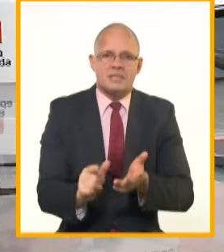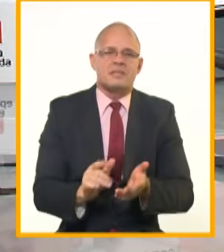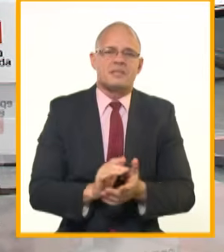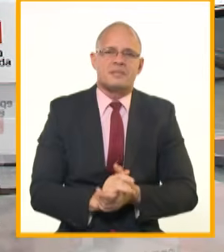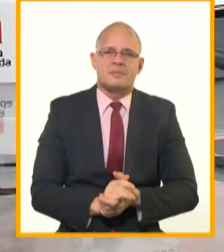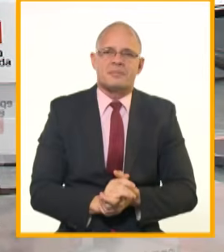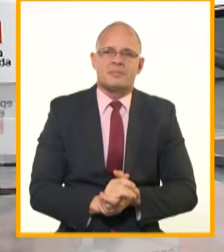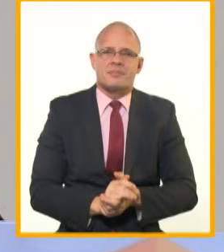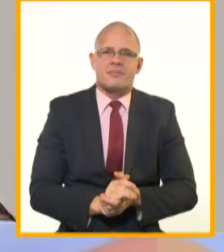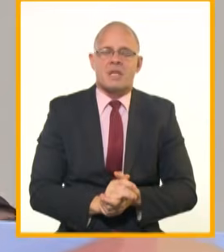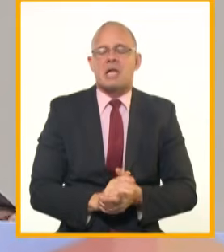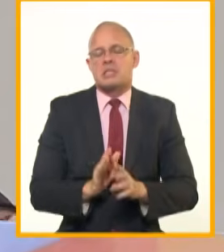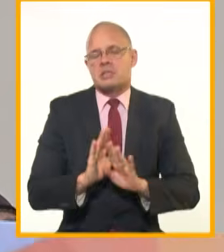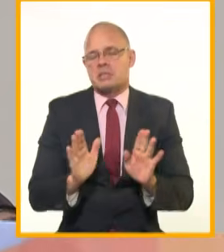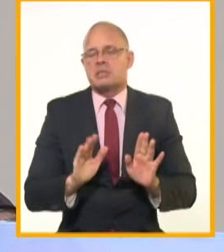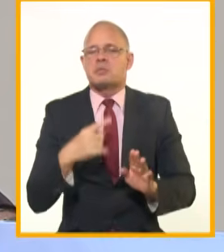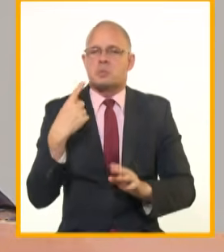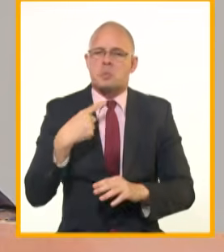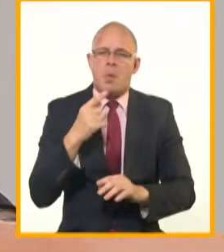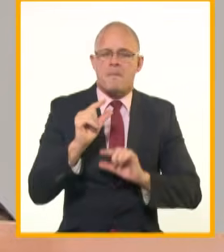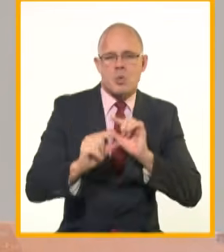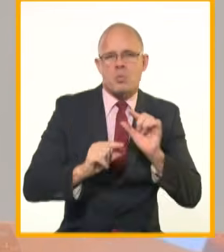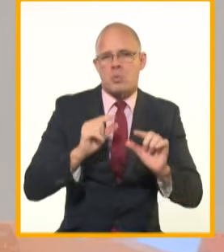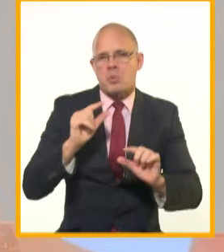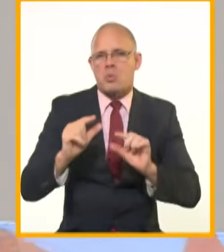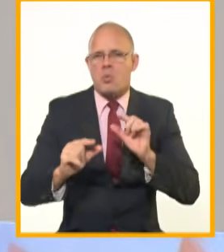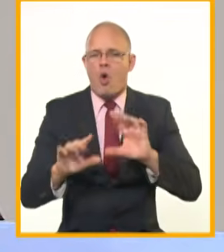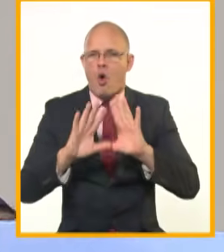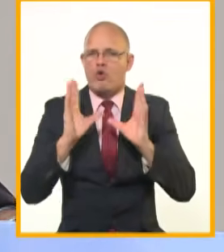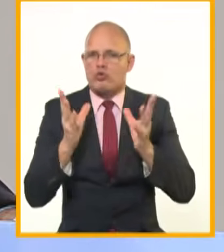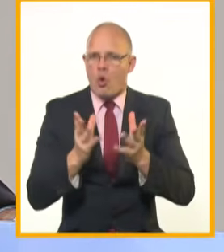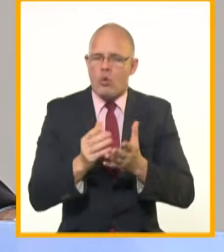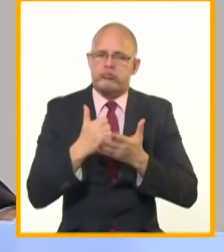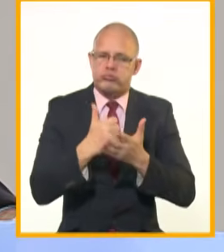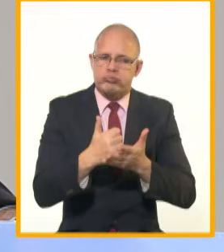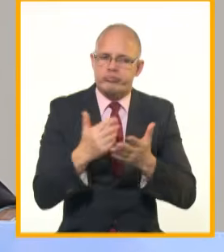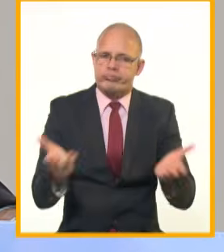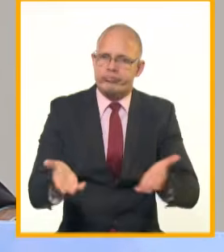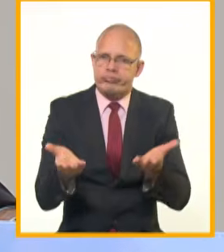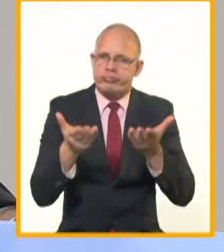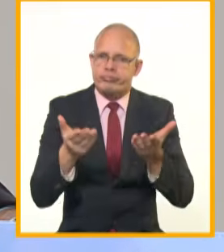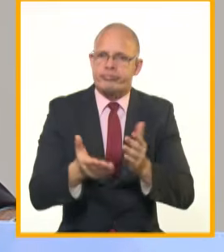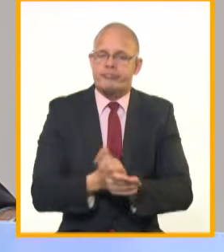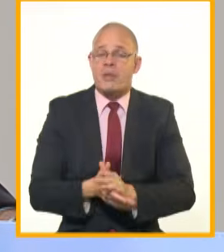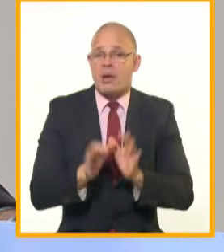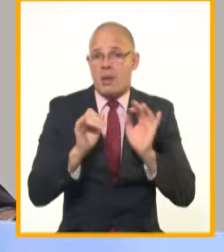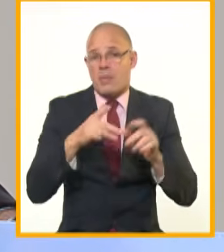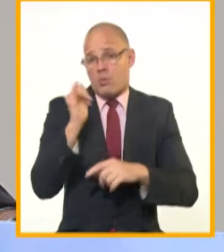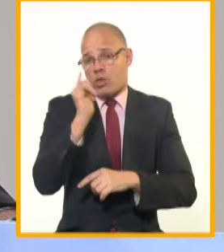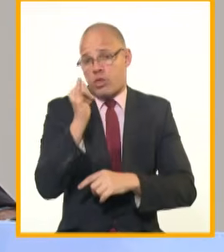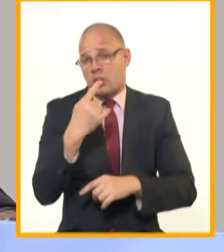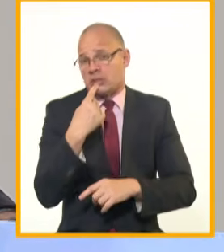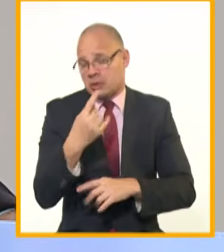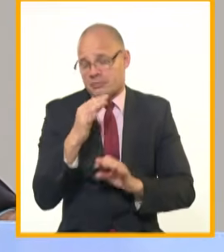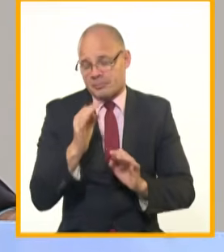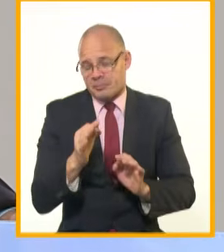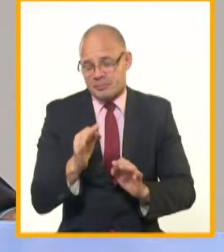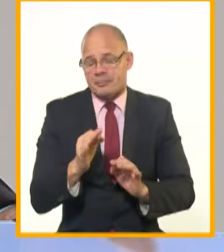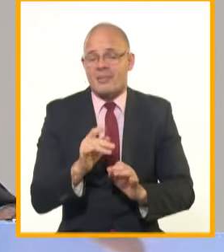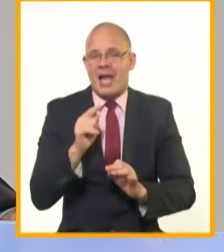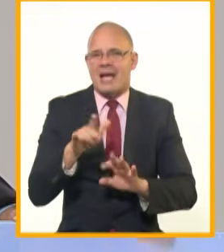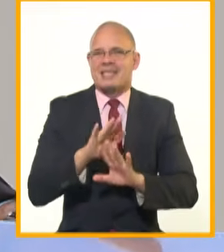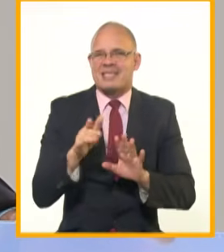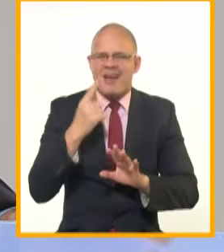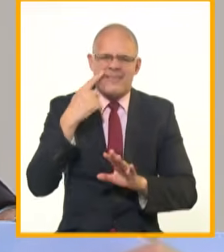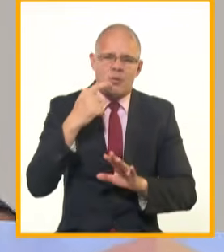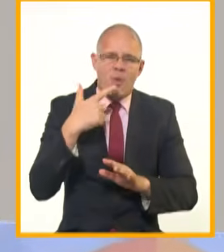provincia, y nos hemos dado la tarea de ir respaldando esta cuestión. En el propio documental, y siempre hago referencia a ello porque bueno, recogíamos esto y una de las